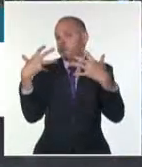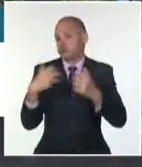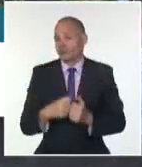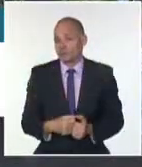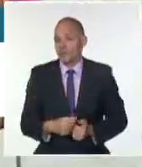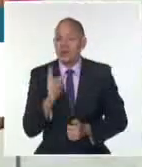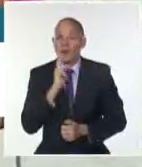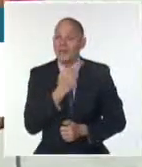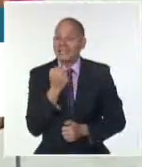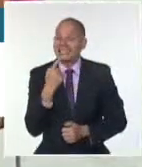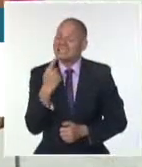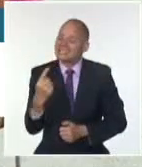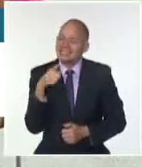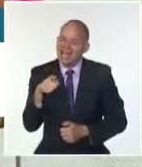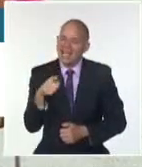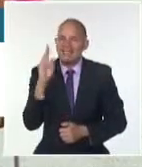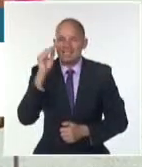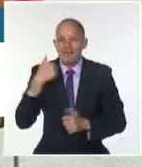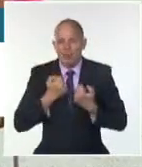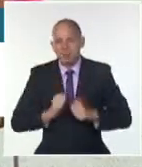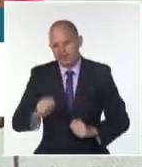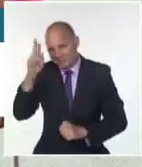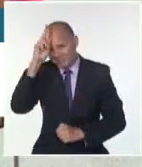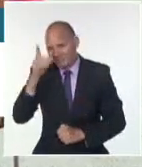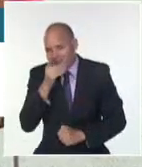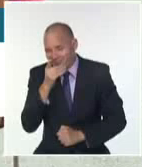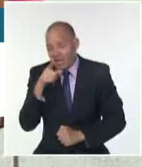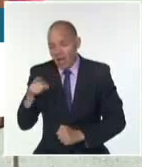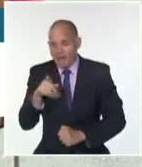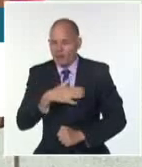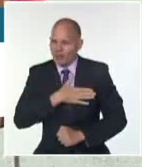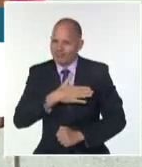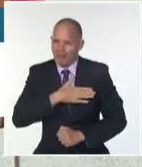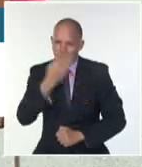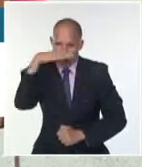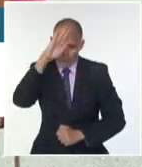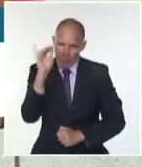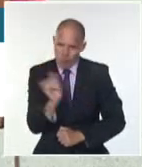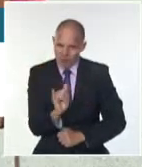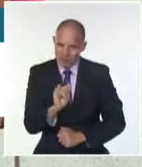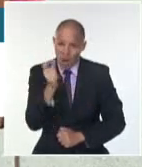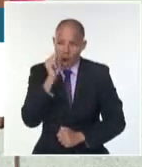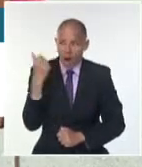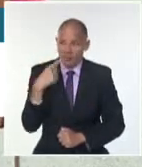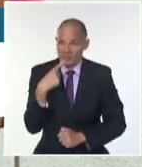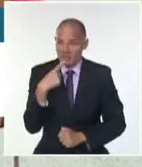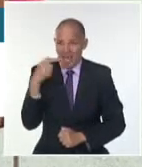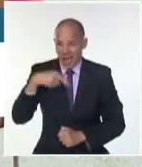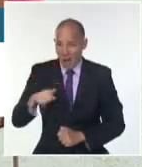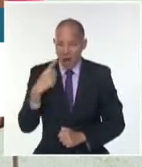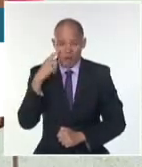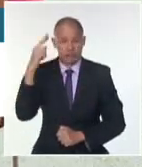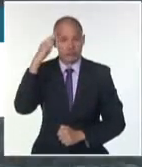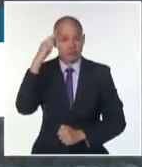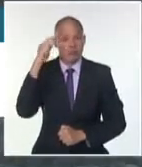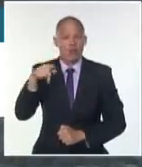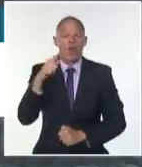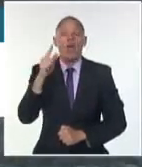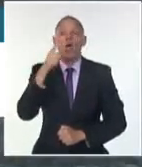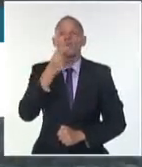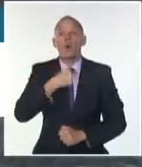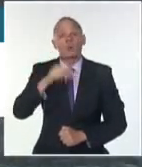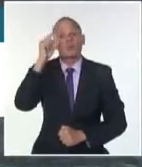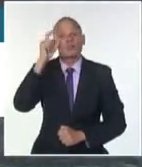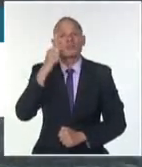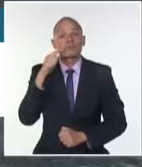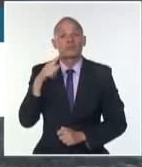de corazón. En honor al mayor general Máximo Gómez Báez, general en jefe del Ejército